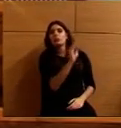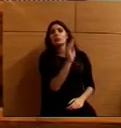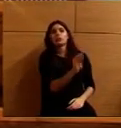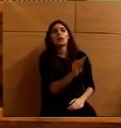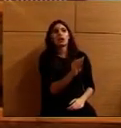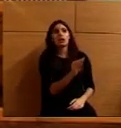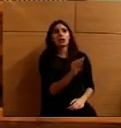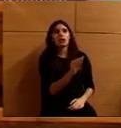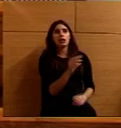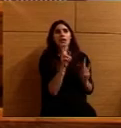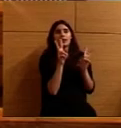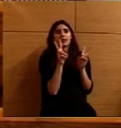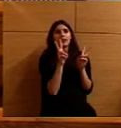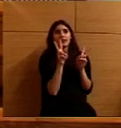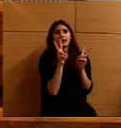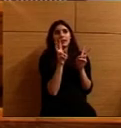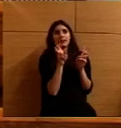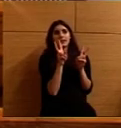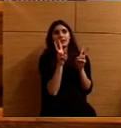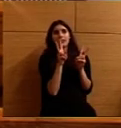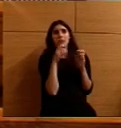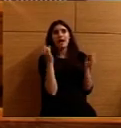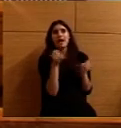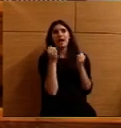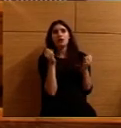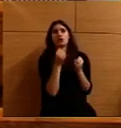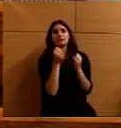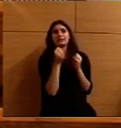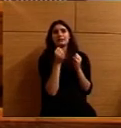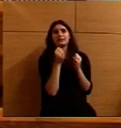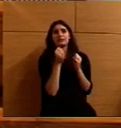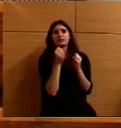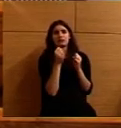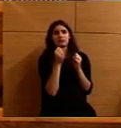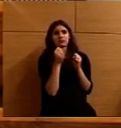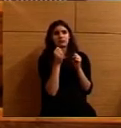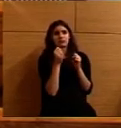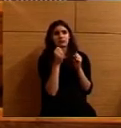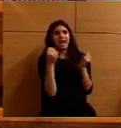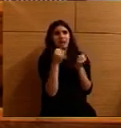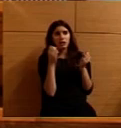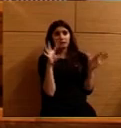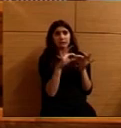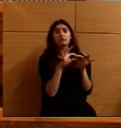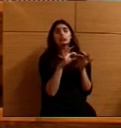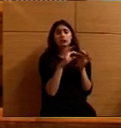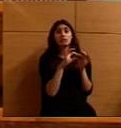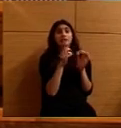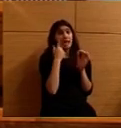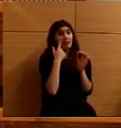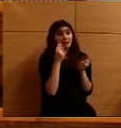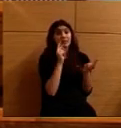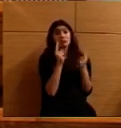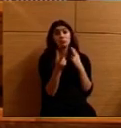sobre la Diputación qué acciones estaba desarrollando respecto a la despoblación. Entonces queríamos, en base a